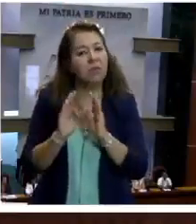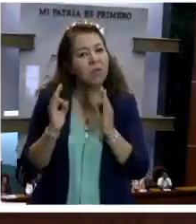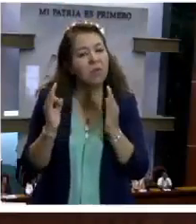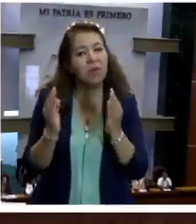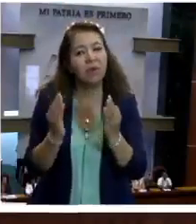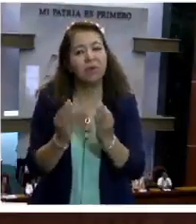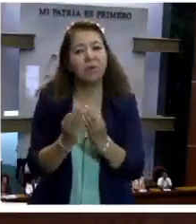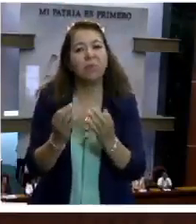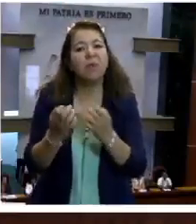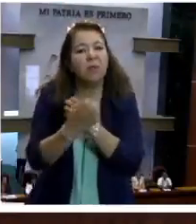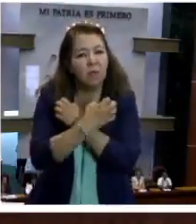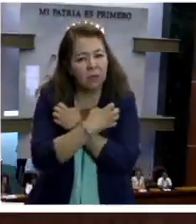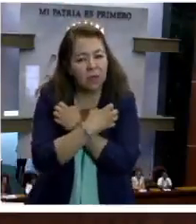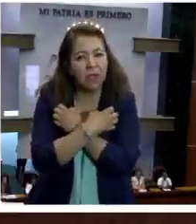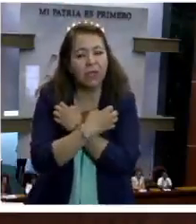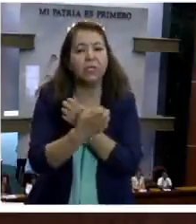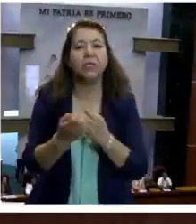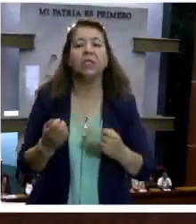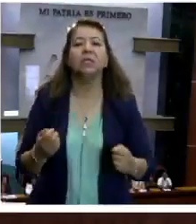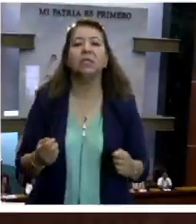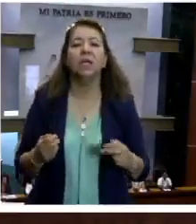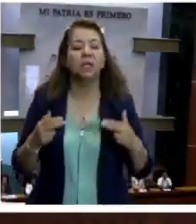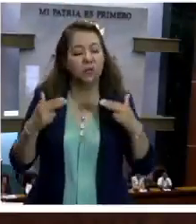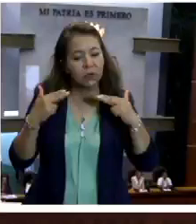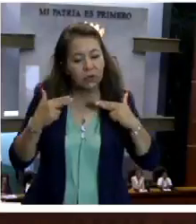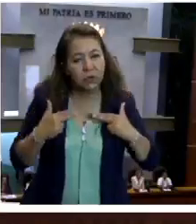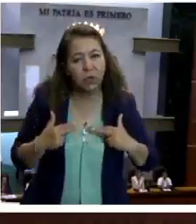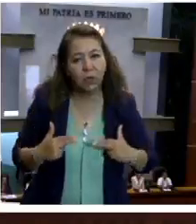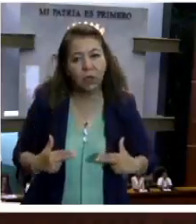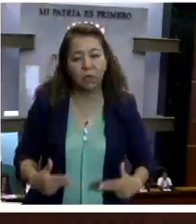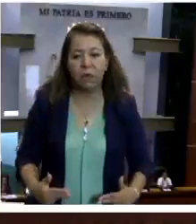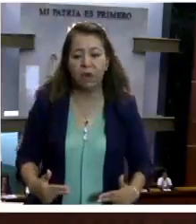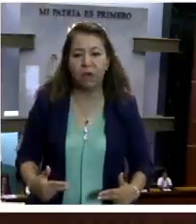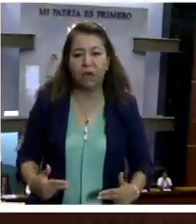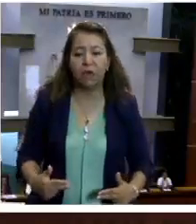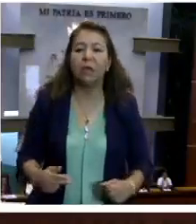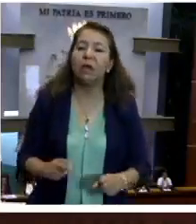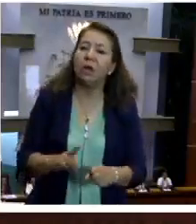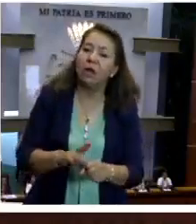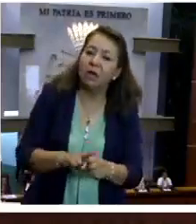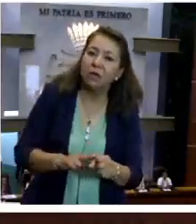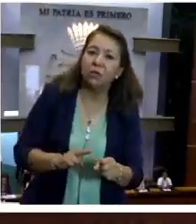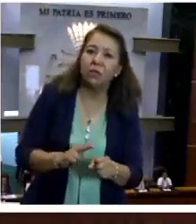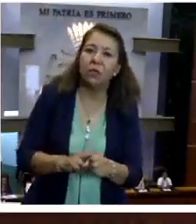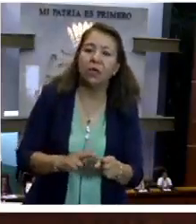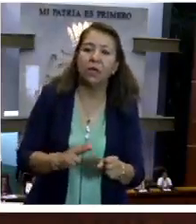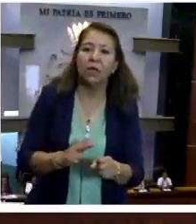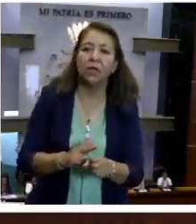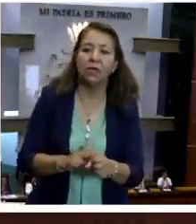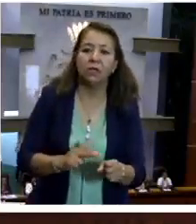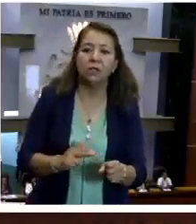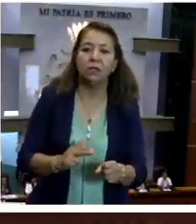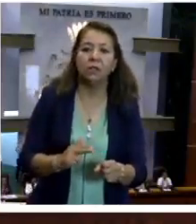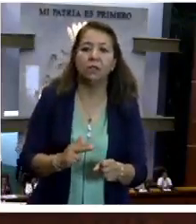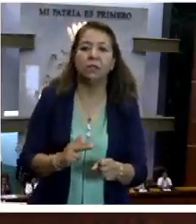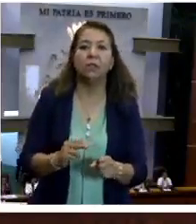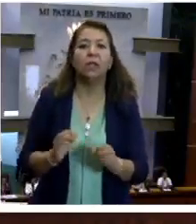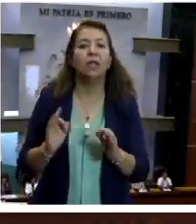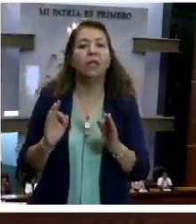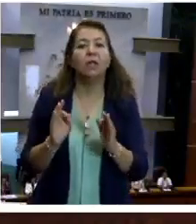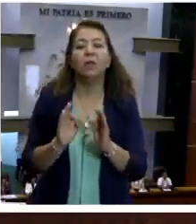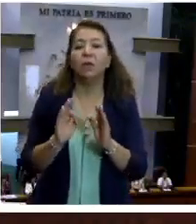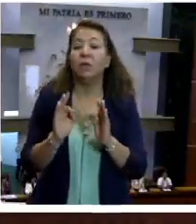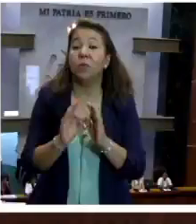excelencia en las ciencias humanísticas, sociales, naturales, pero también en la